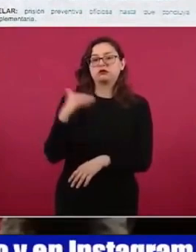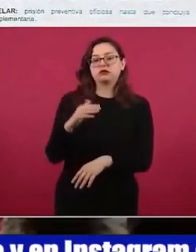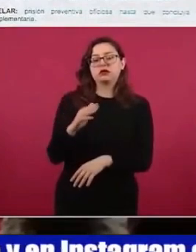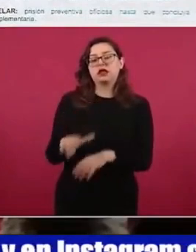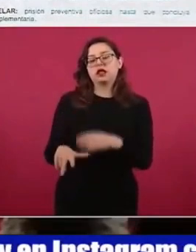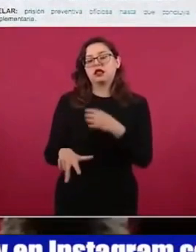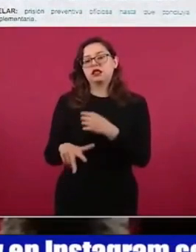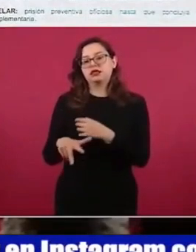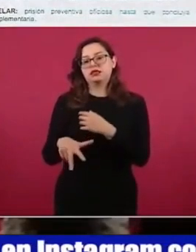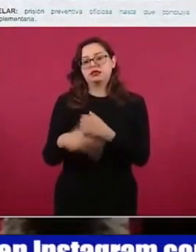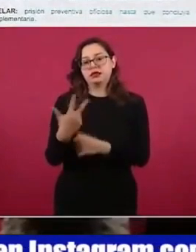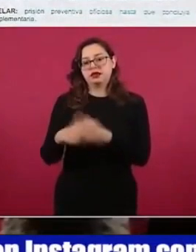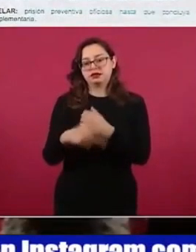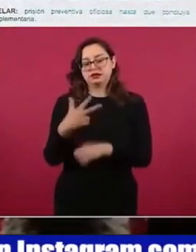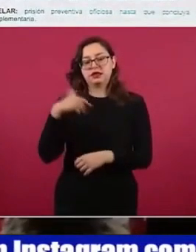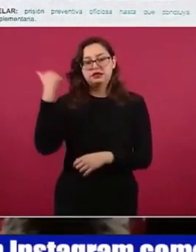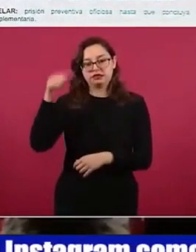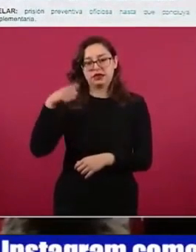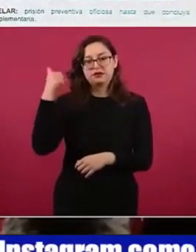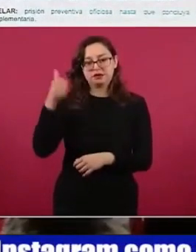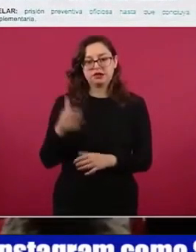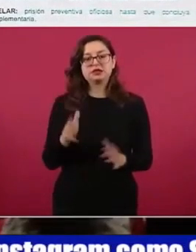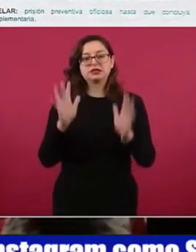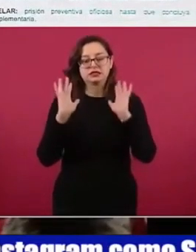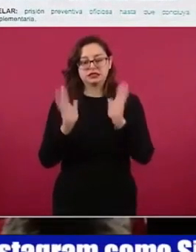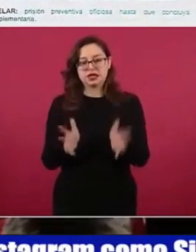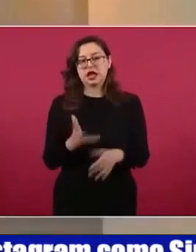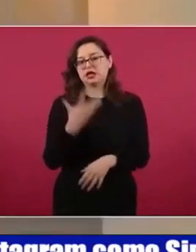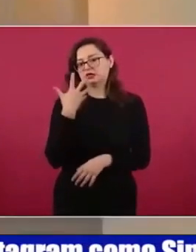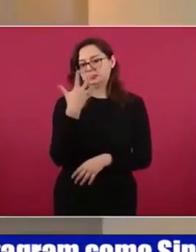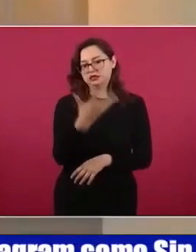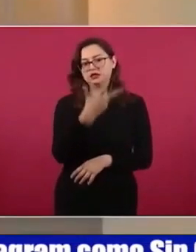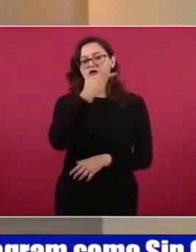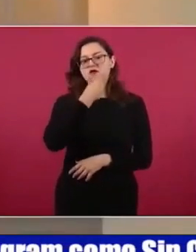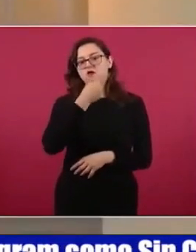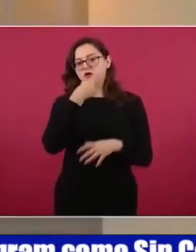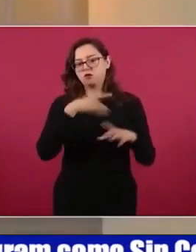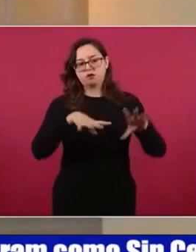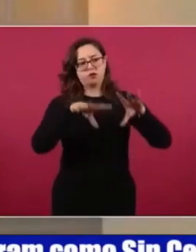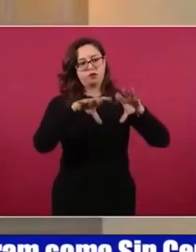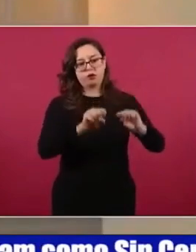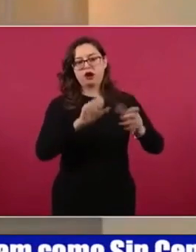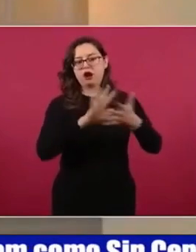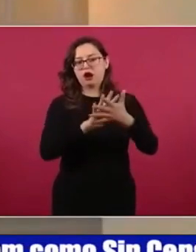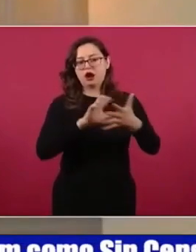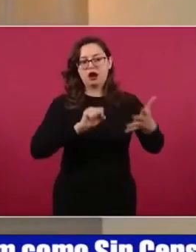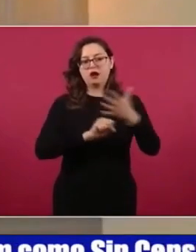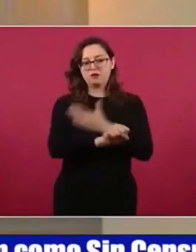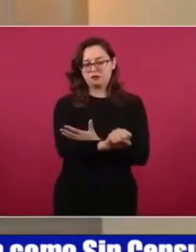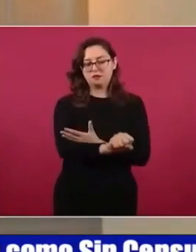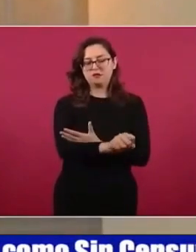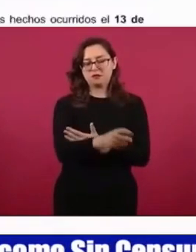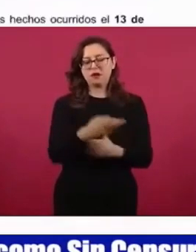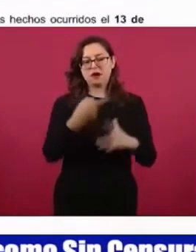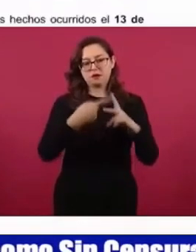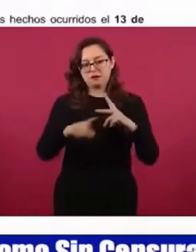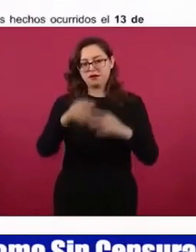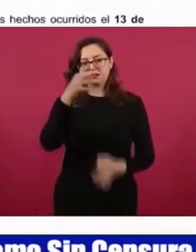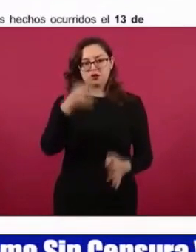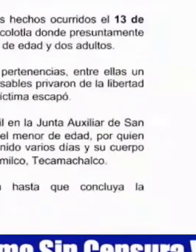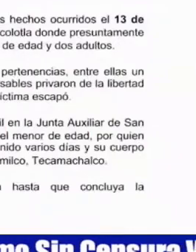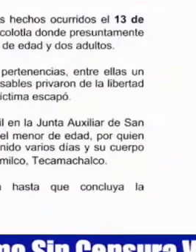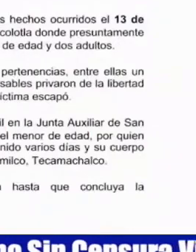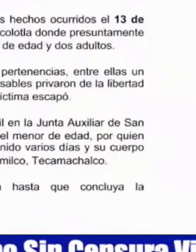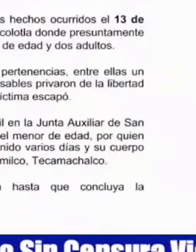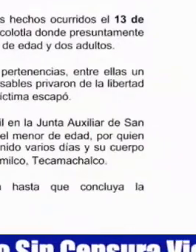no solamente para devolverle tranquilidad y mejores condiciones a la gente, sino también para que tengamos